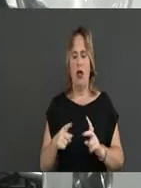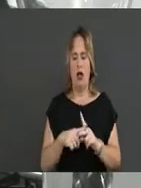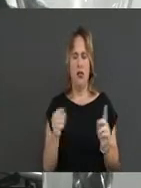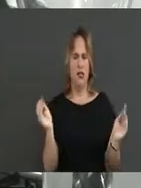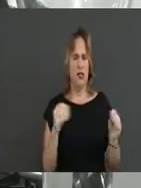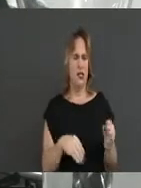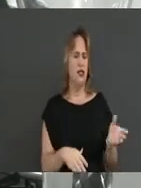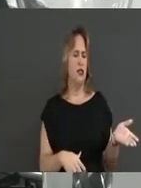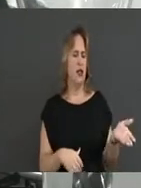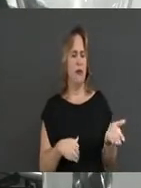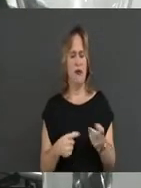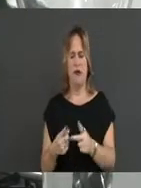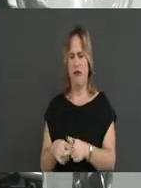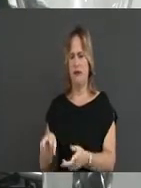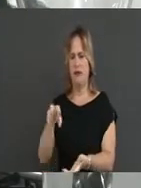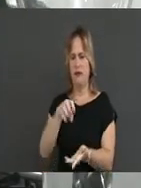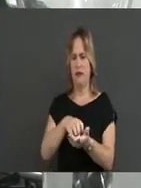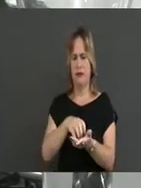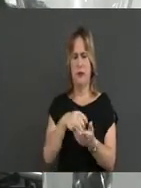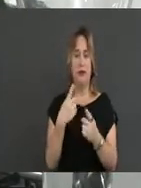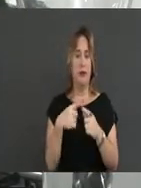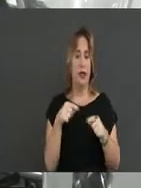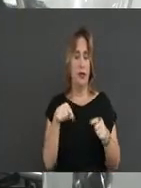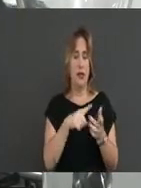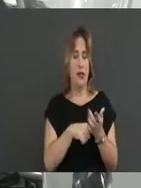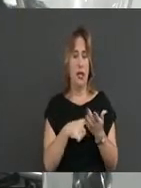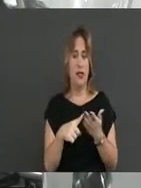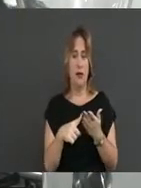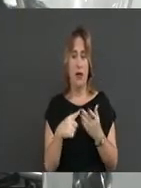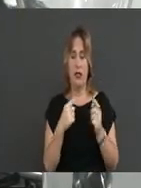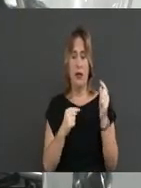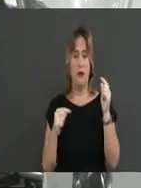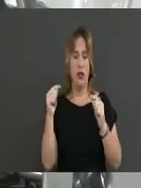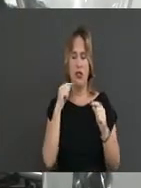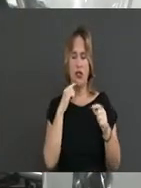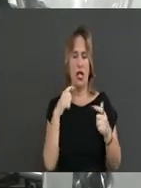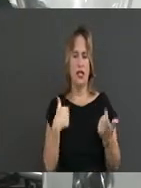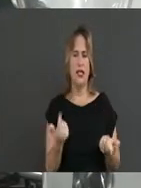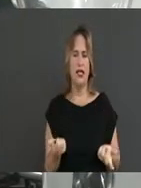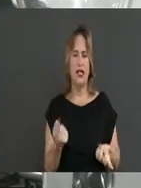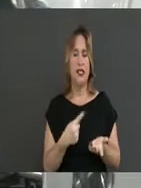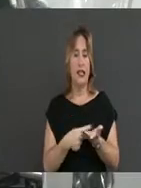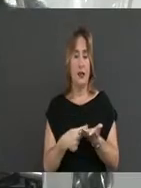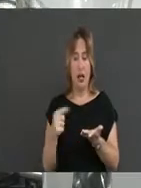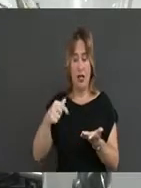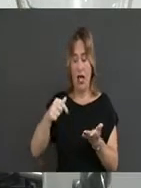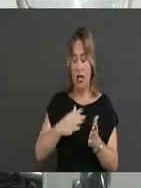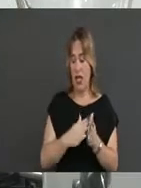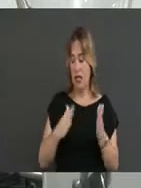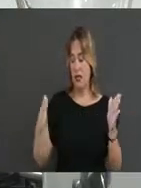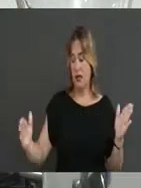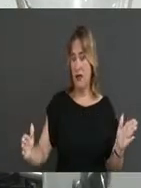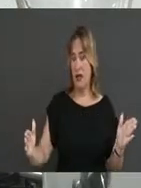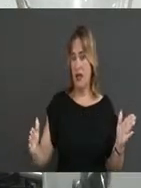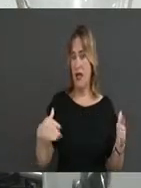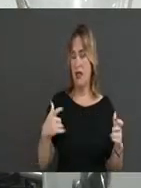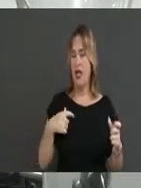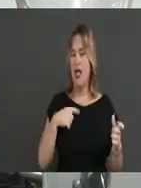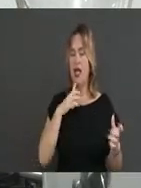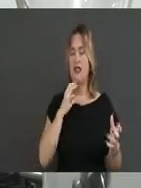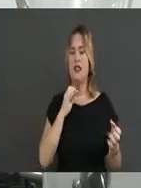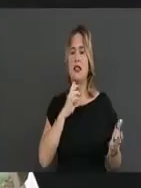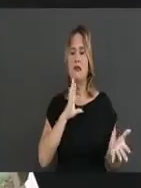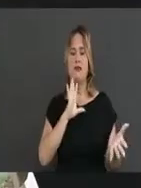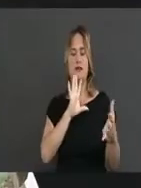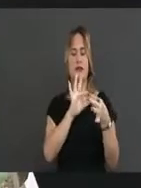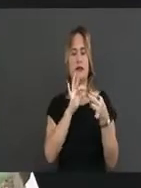sabemos dónde se encuentra ubicado. Pero esta semana una de las prioridades que tenemos es la comunicación